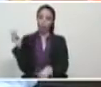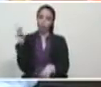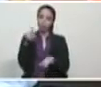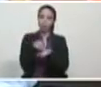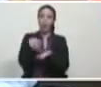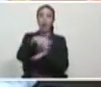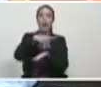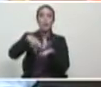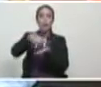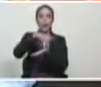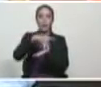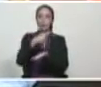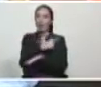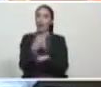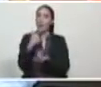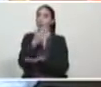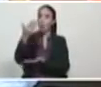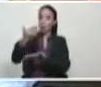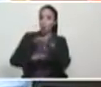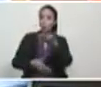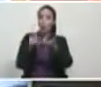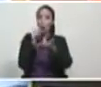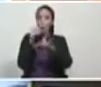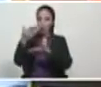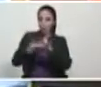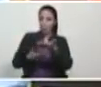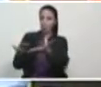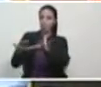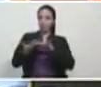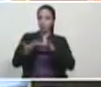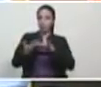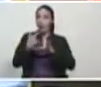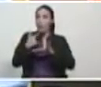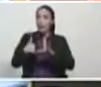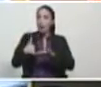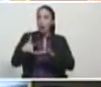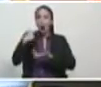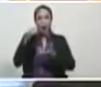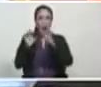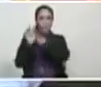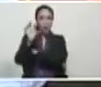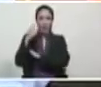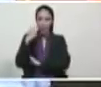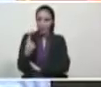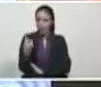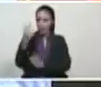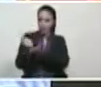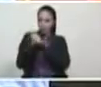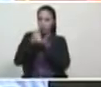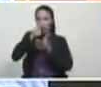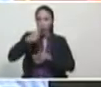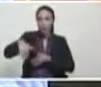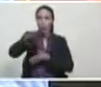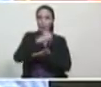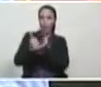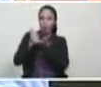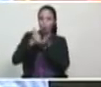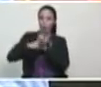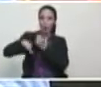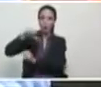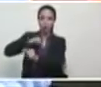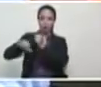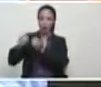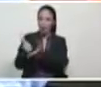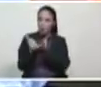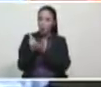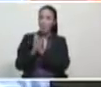se me acercó y me entregó una carta y me dijo: Maduro, primero la patria, antes que nada, primero la patria. Así creo yo. Antes que nada,